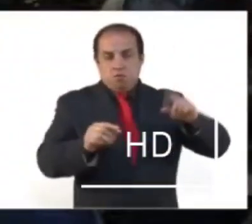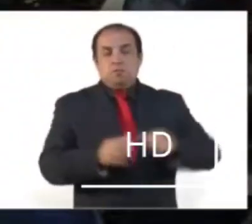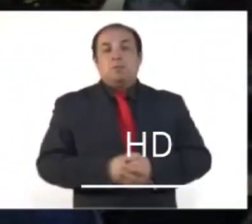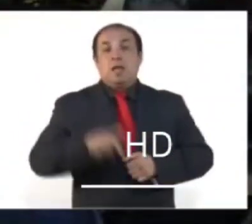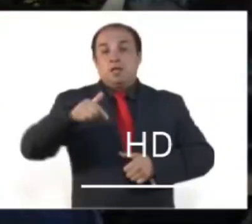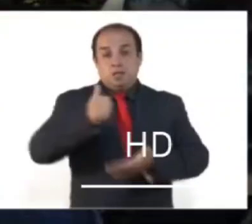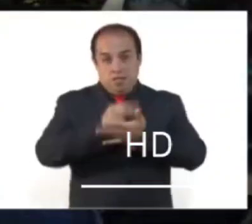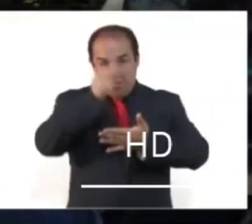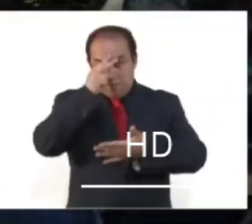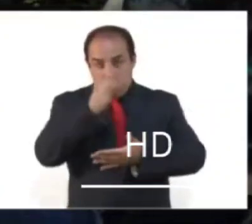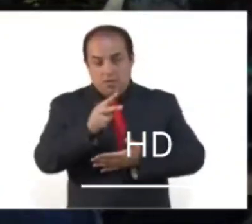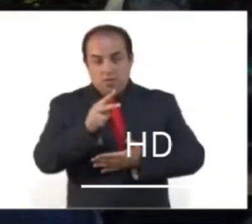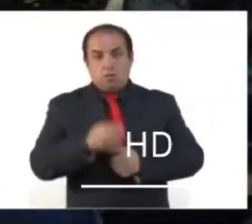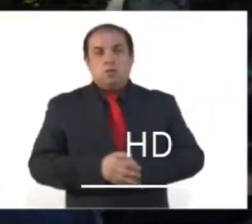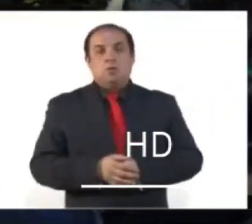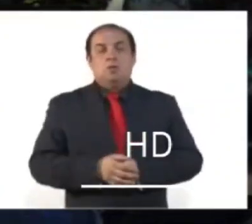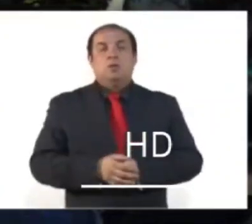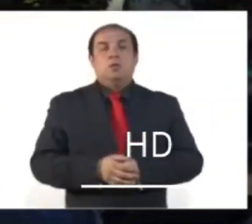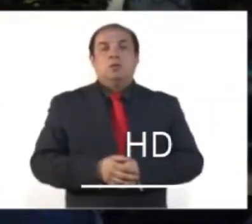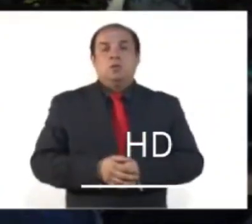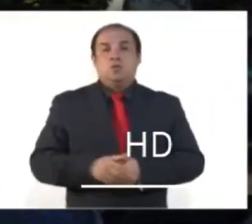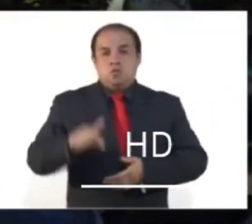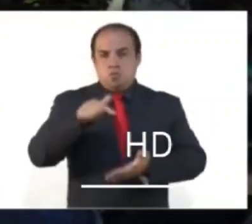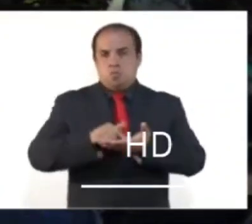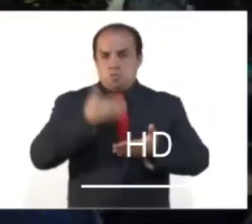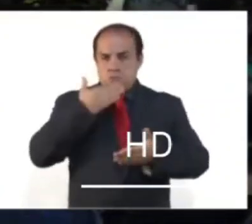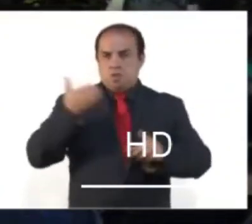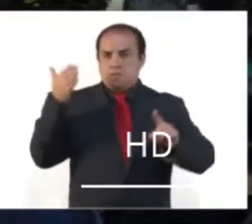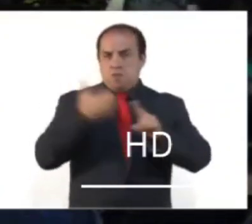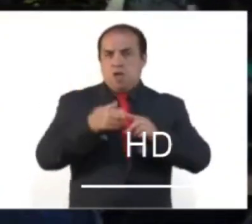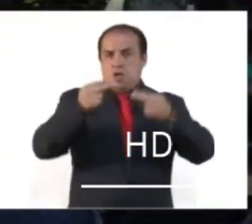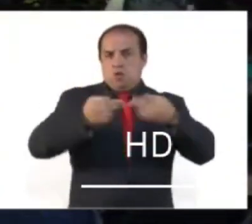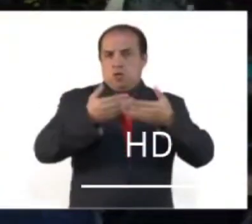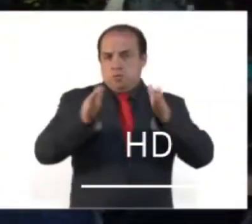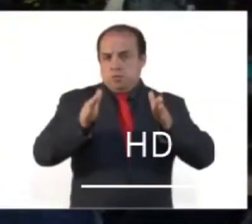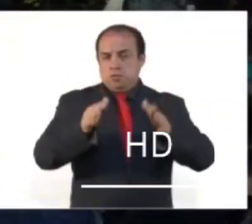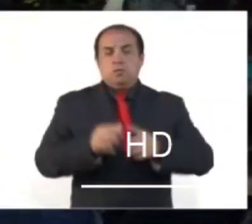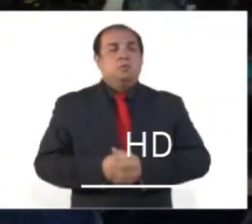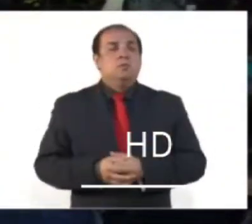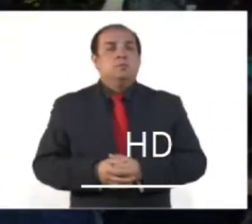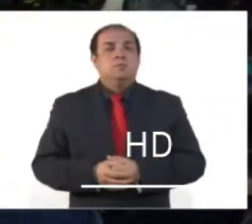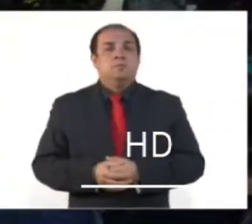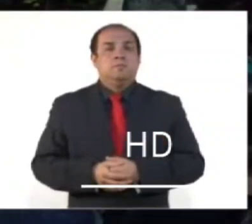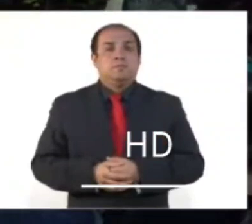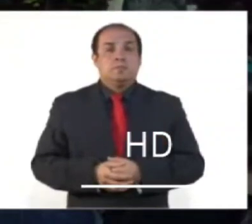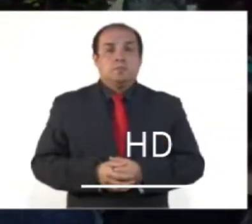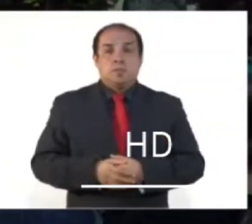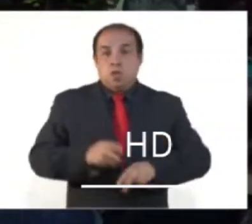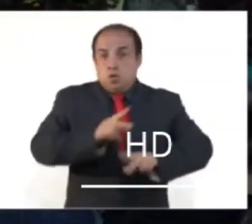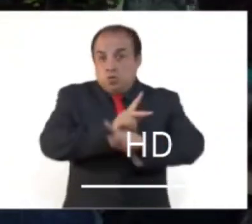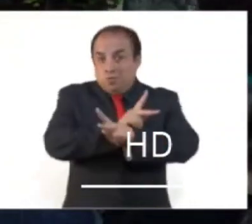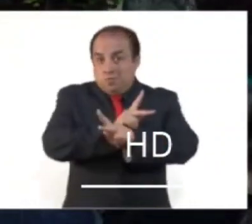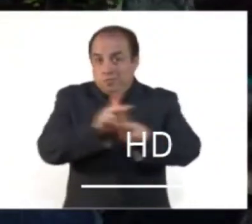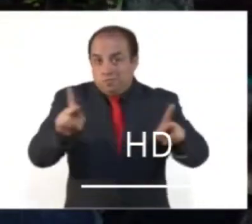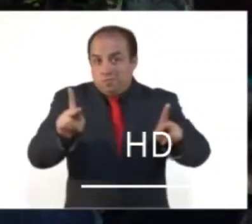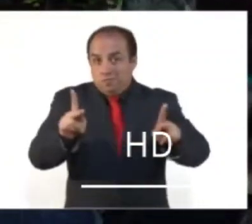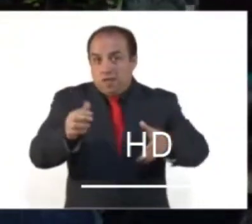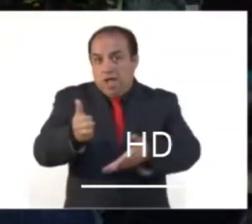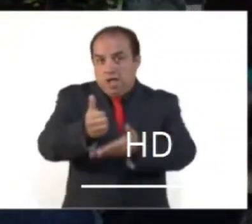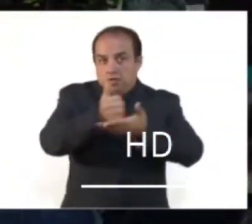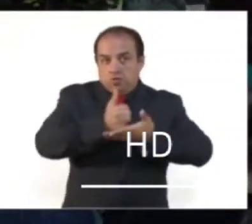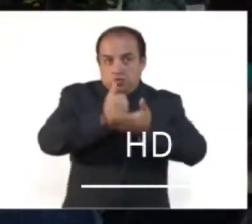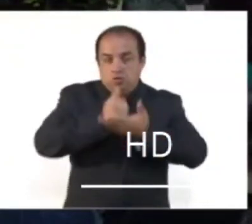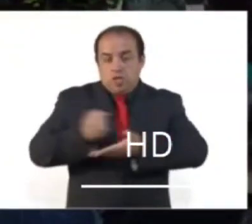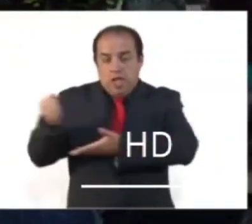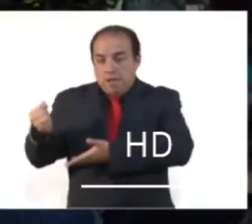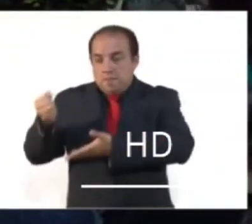La Ciudad de México es un buen lugar para abrir negocios. Y si todas y todos ustedes nos ayudan